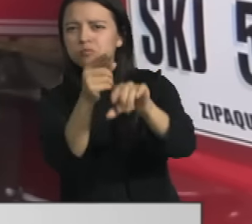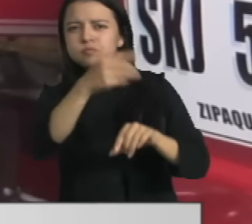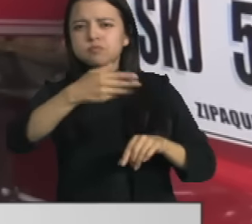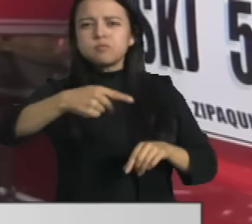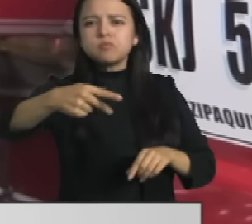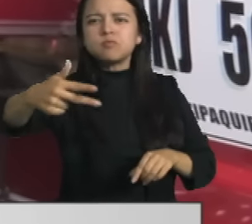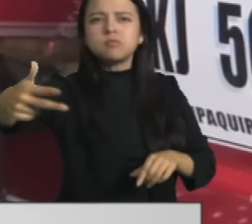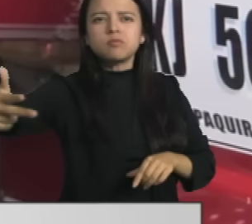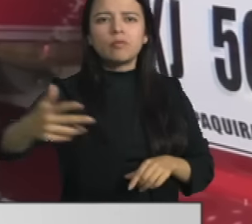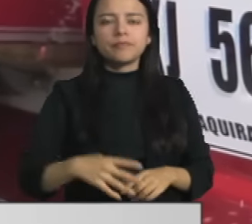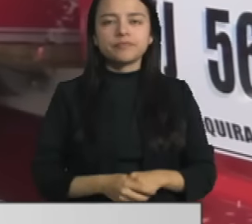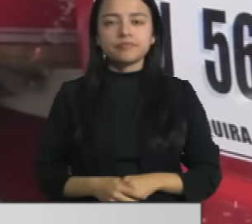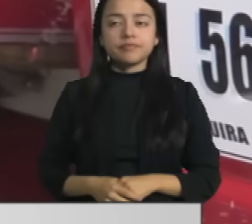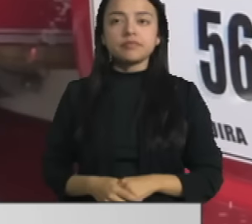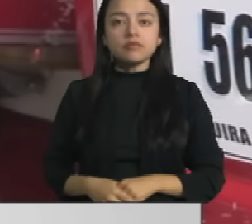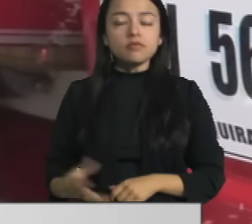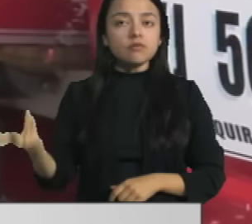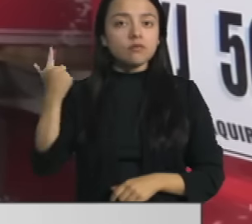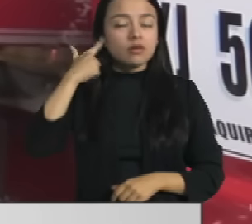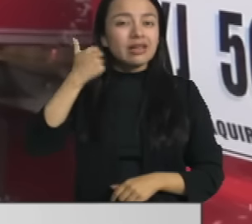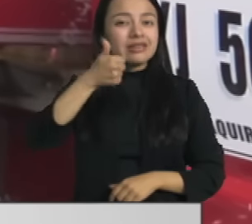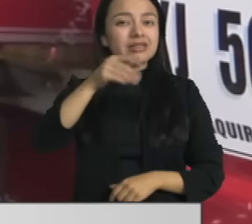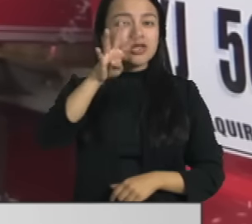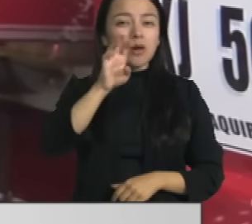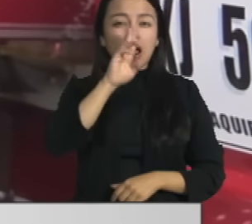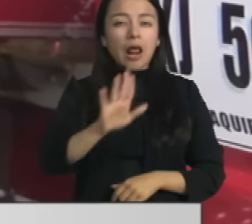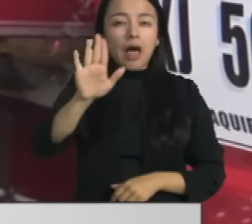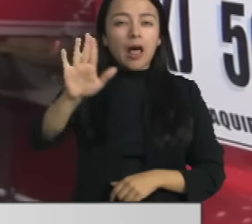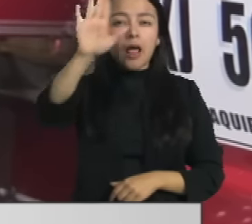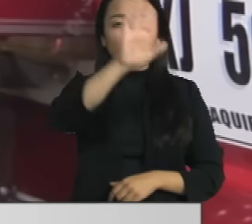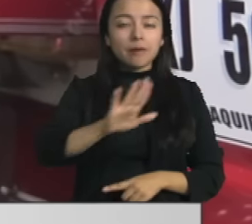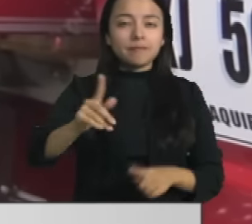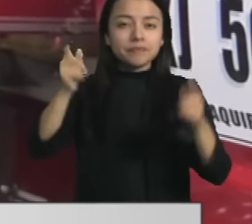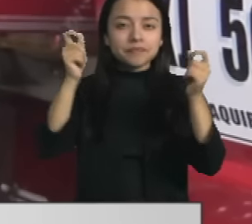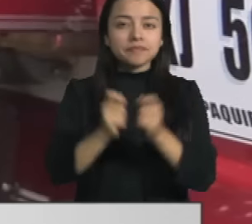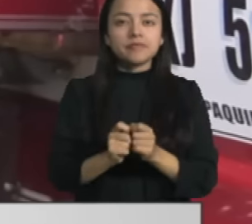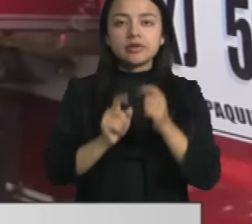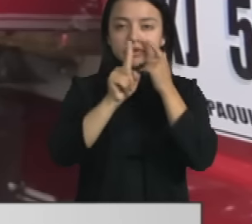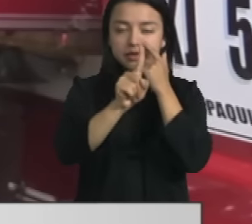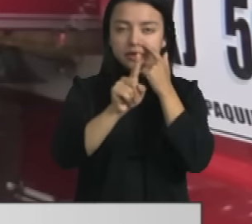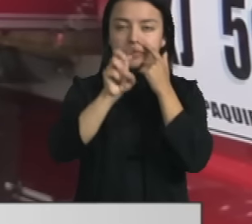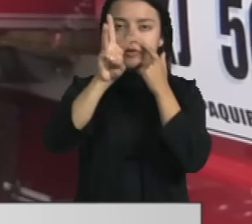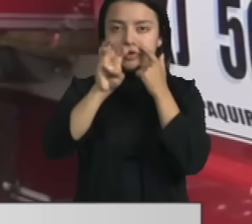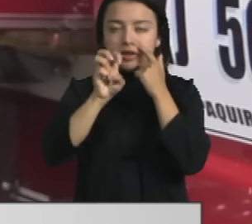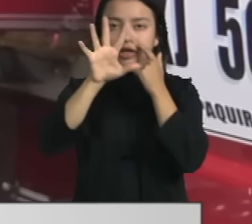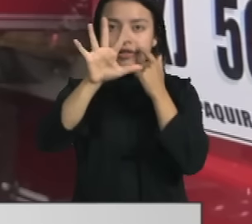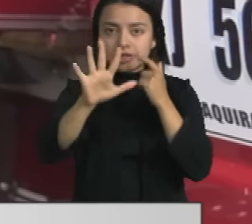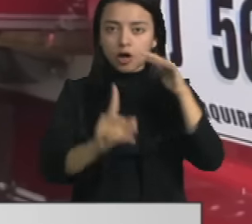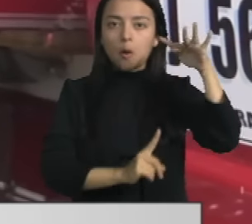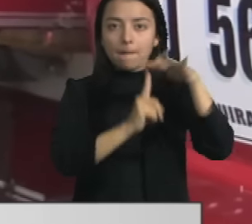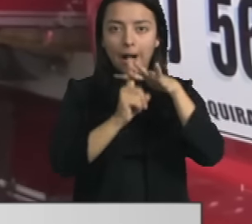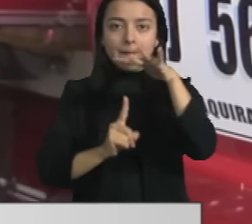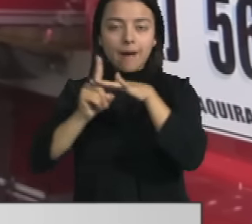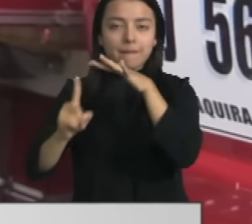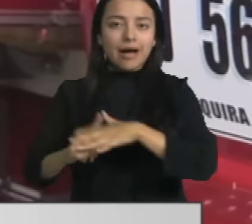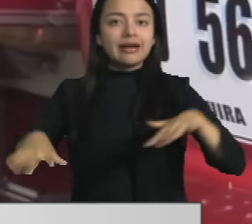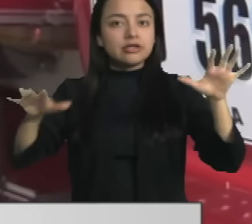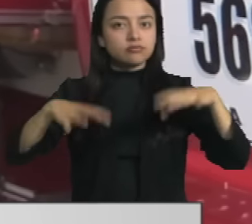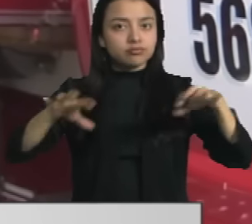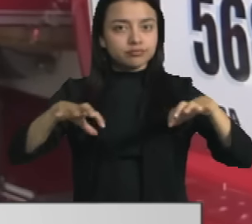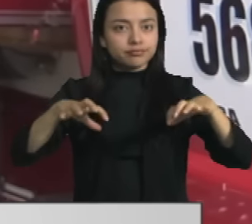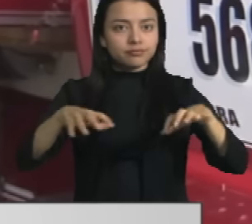hay 19 departamentos con bloqueos en todo el país, un total de 185 actividades de manifestación pública.